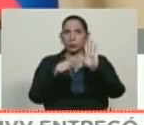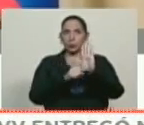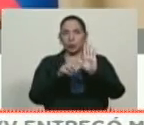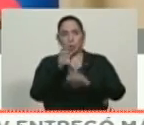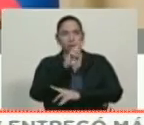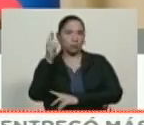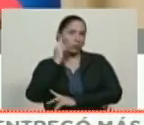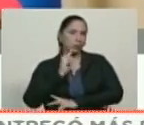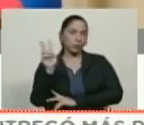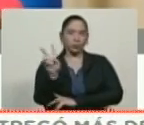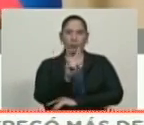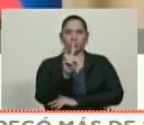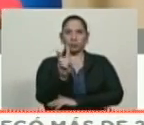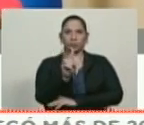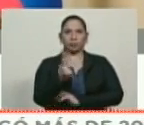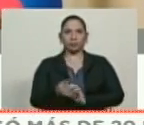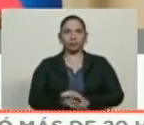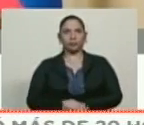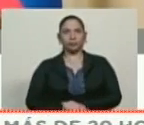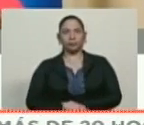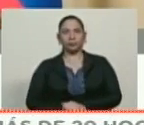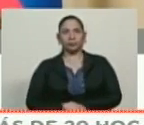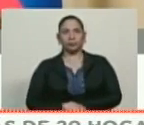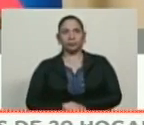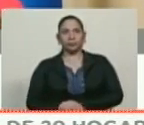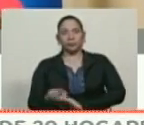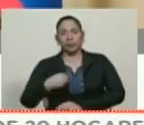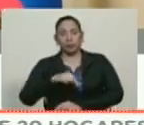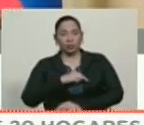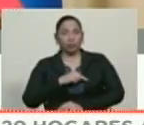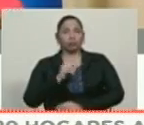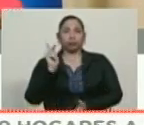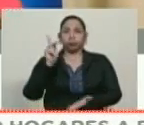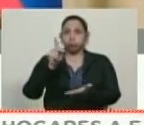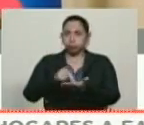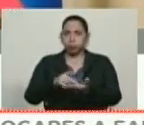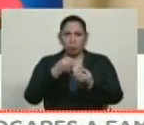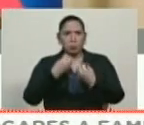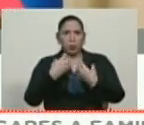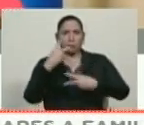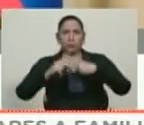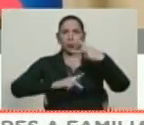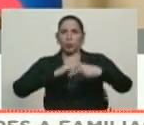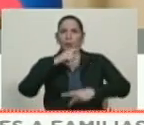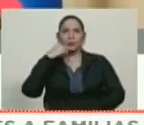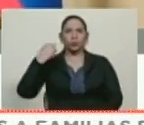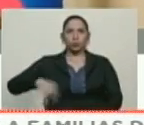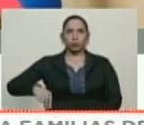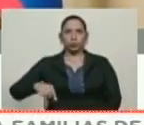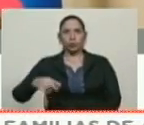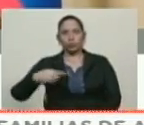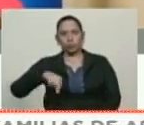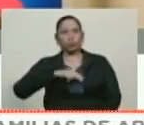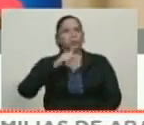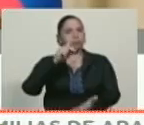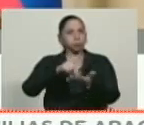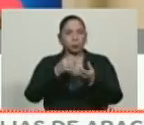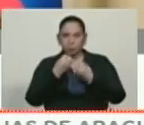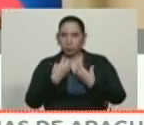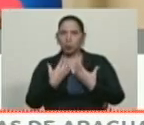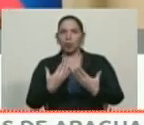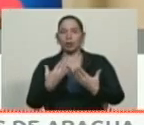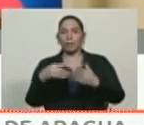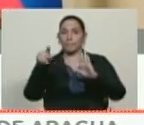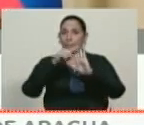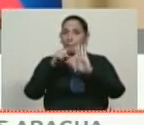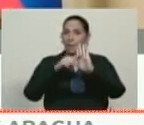República Bolivariana de Venezuela. Hemos venido con muy buen programa para Rusia, hemos venido con muy buenas